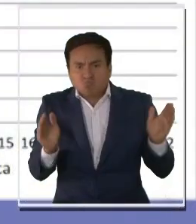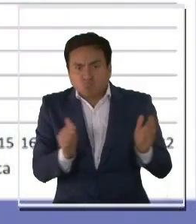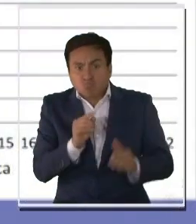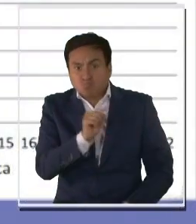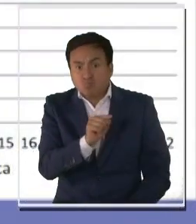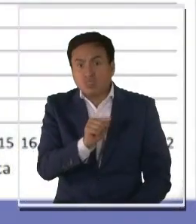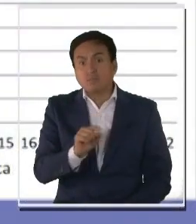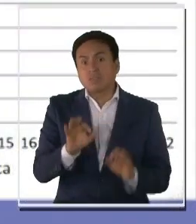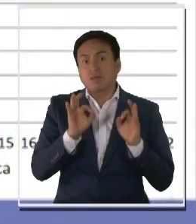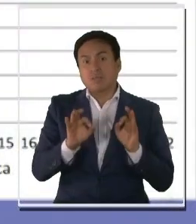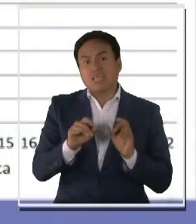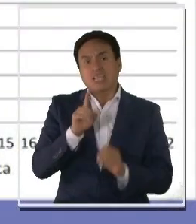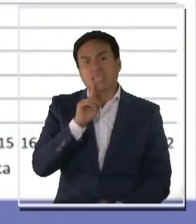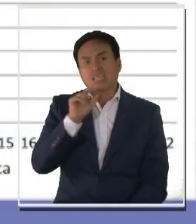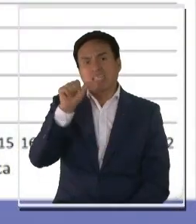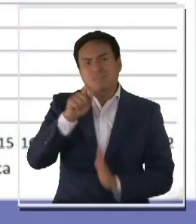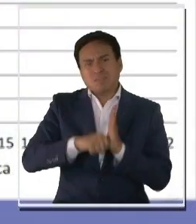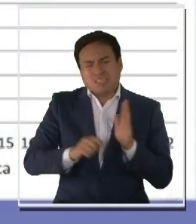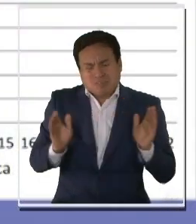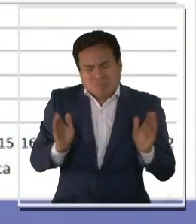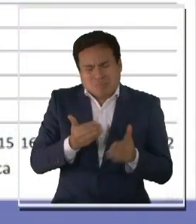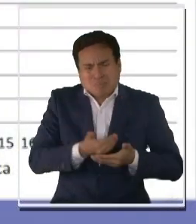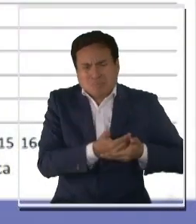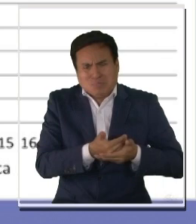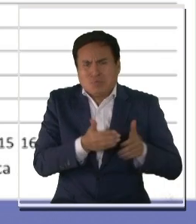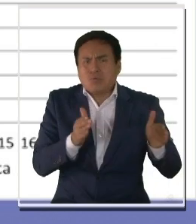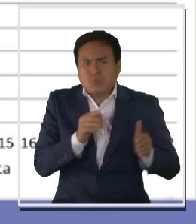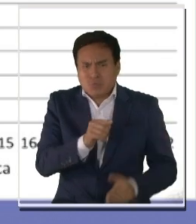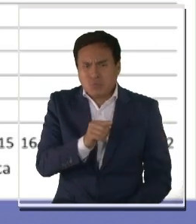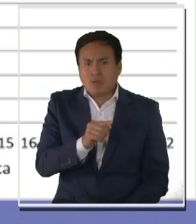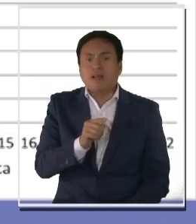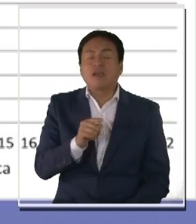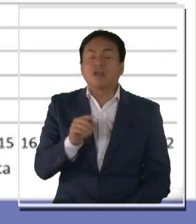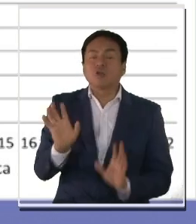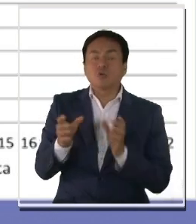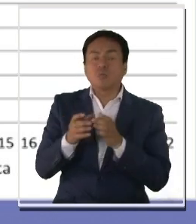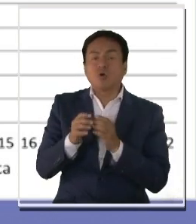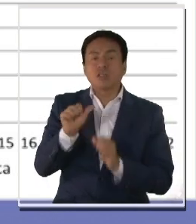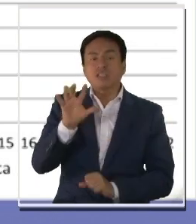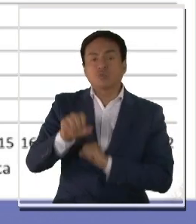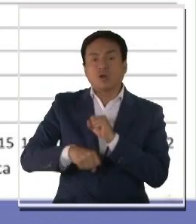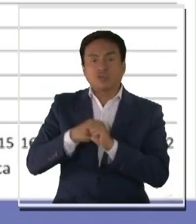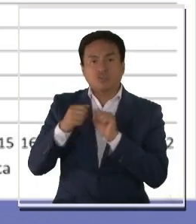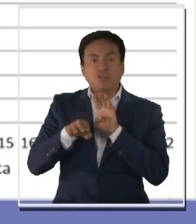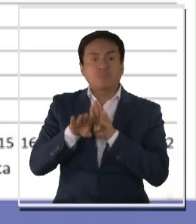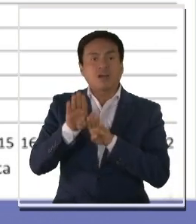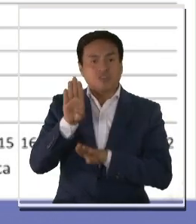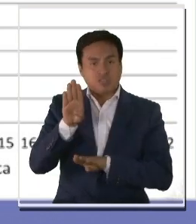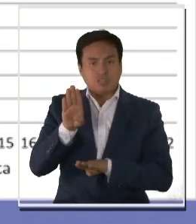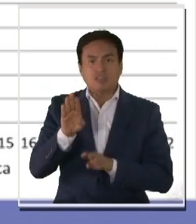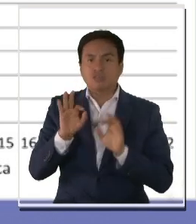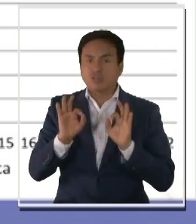aquellos que tienen menor de seis meses y el grupo de mayores de 65 años sobre todo aquellos